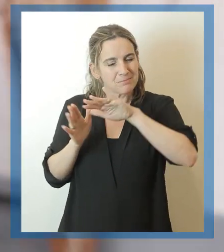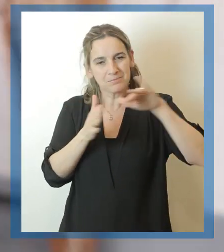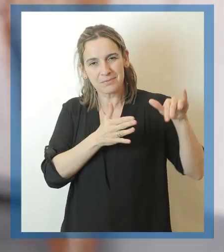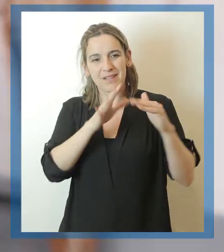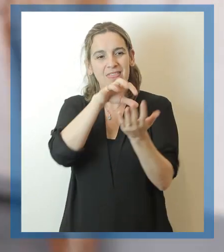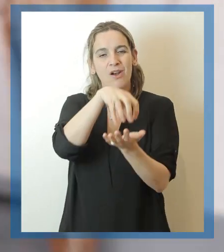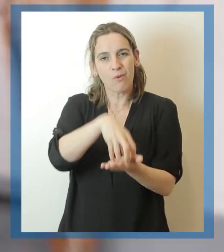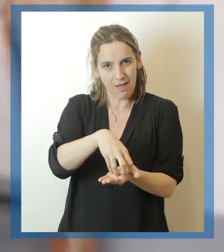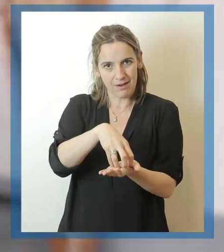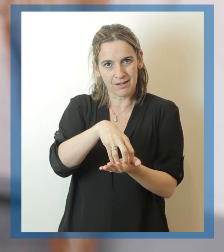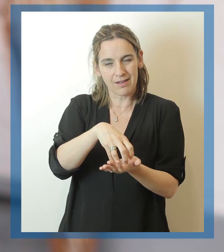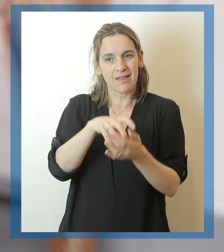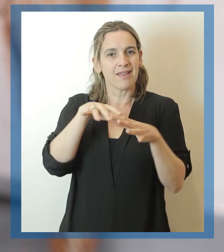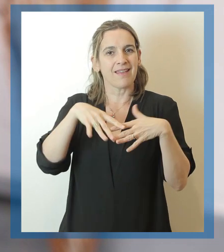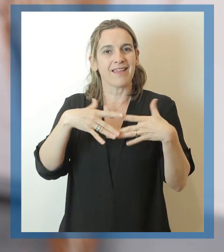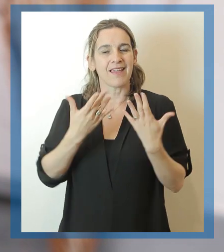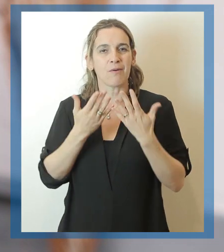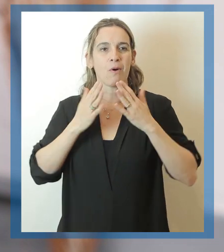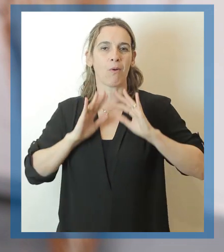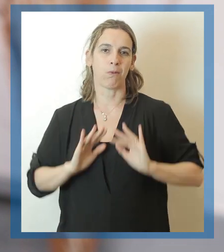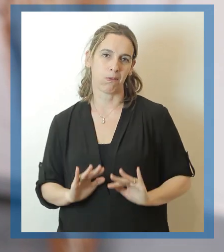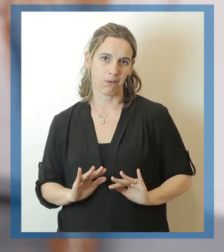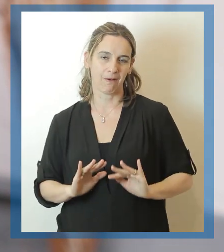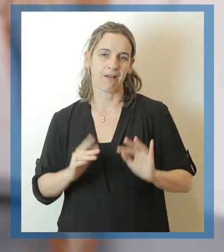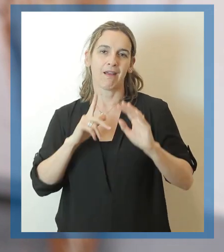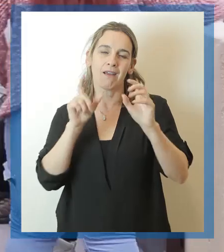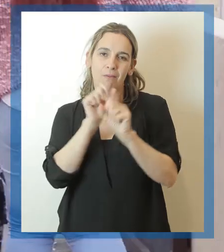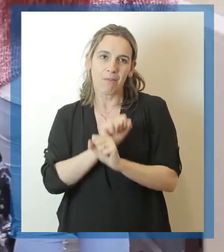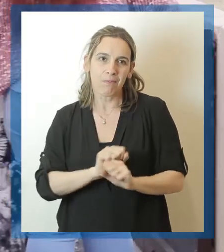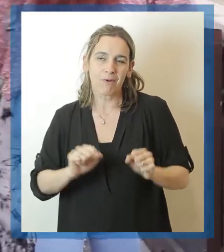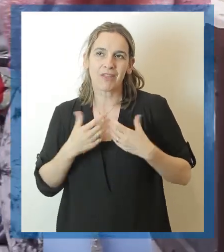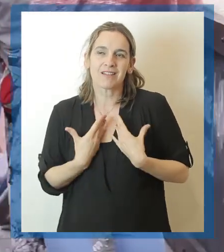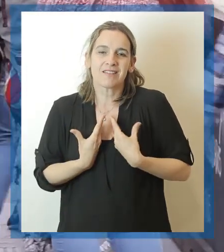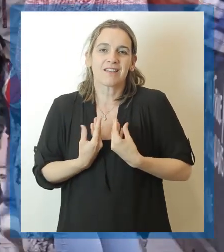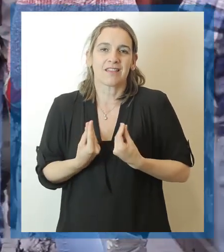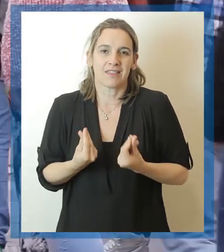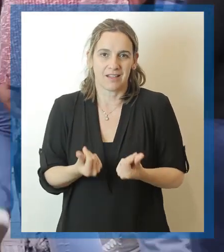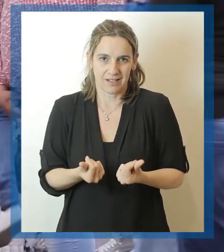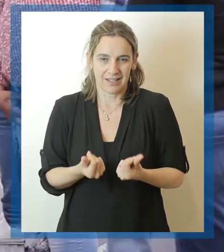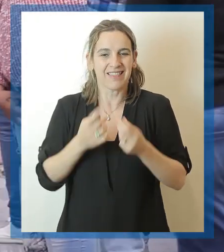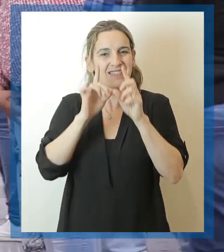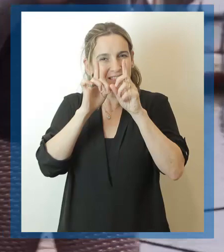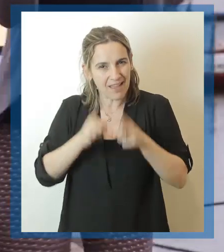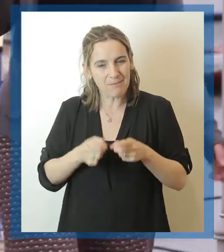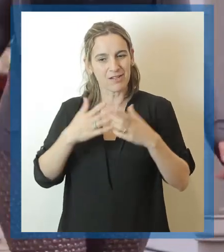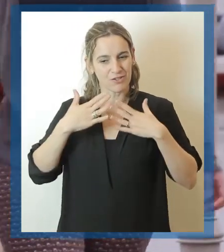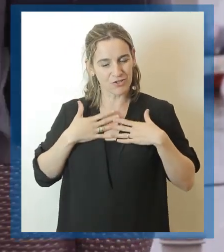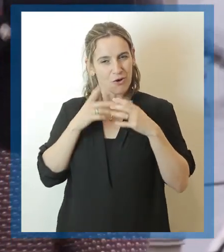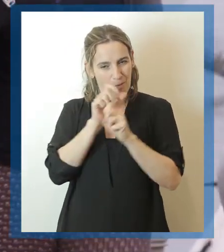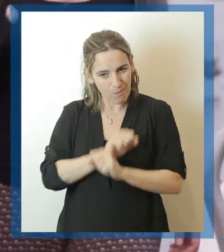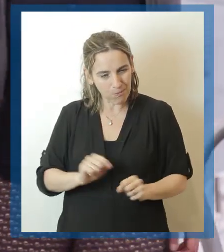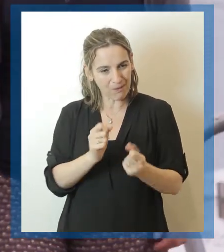a poder volver a ir. Pero independientemente del lugar, es como un aflojarse y es